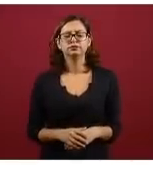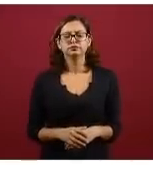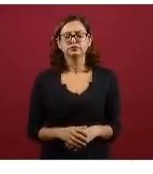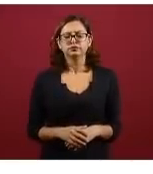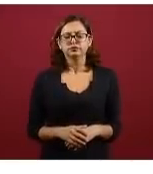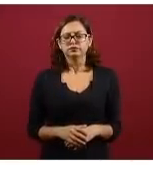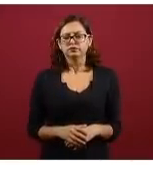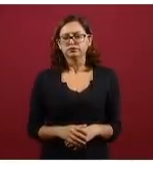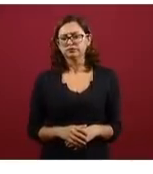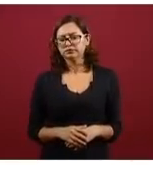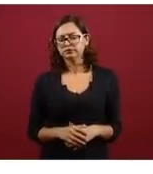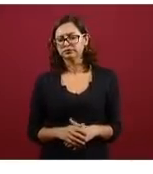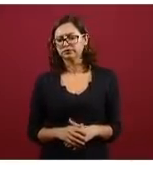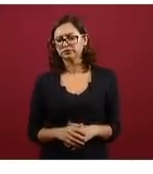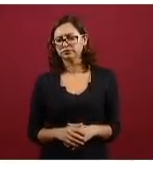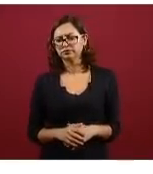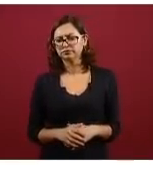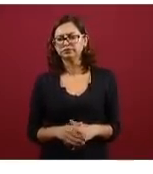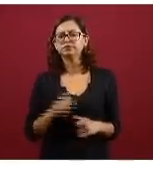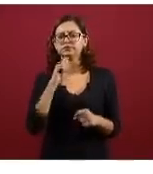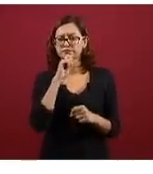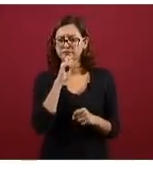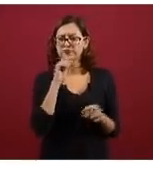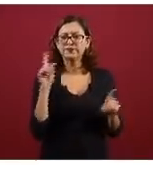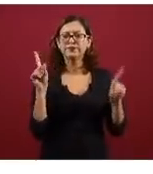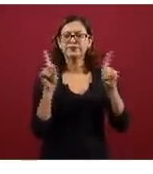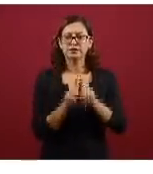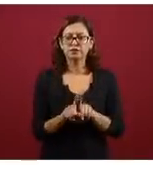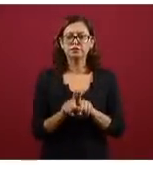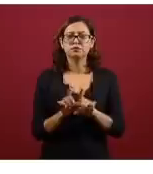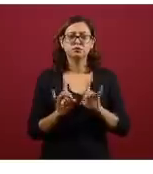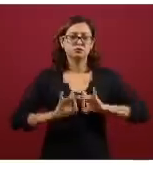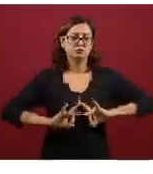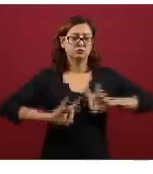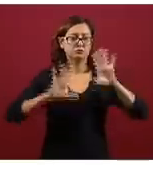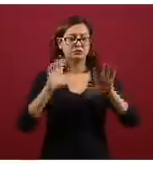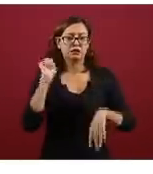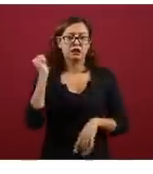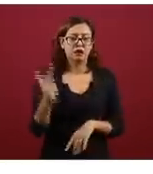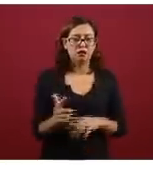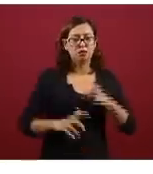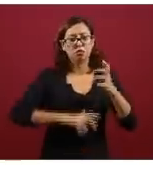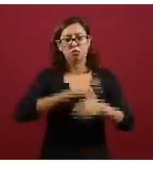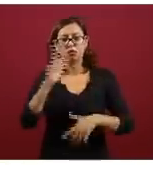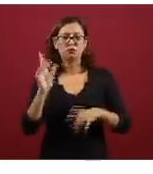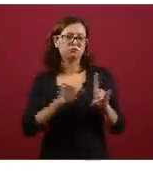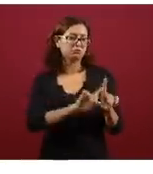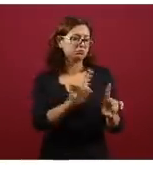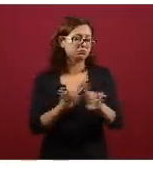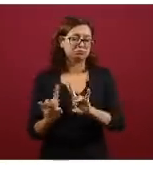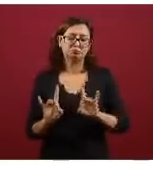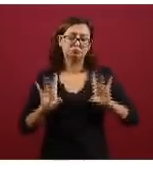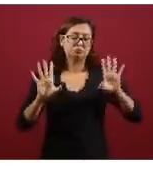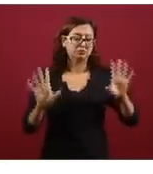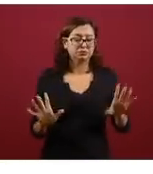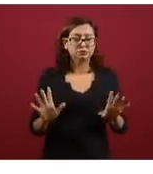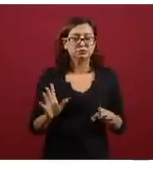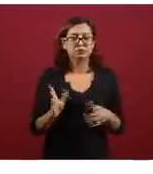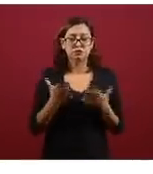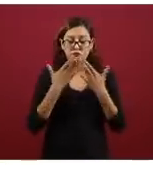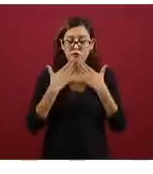pagos para las fuerzas mayores también se reintegraron, cosa que agradezco mucho a la empresa, para que igual que todas las demás